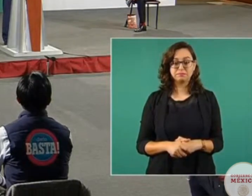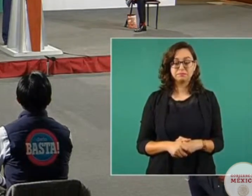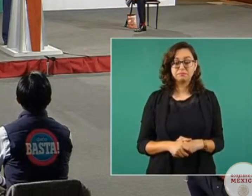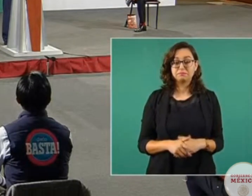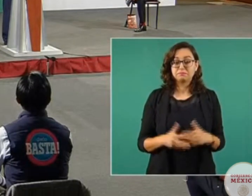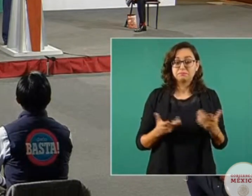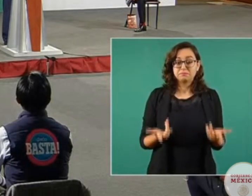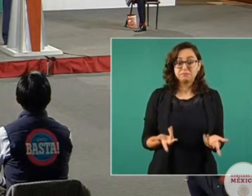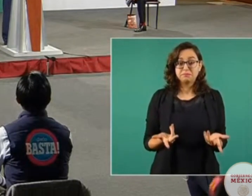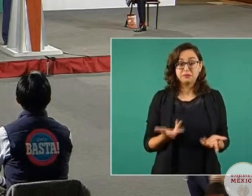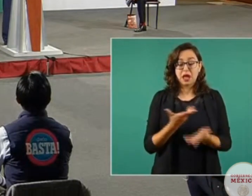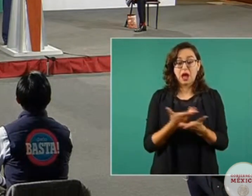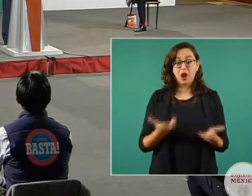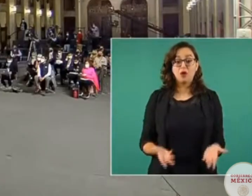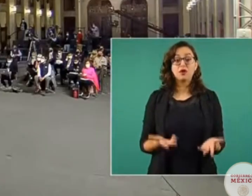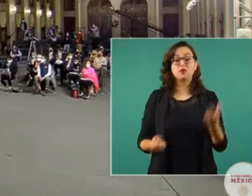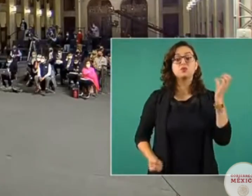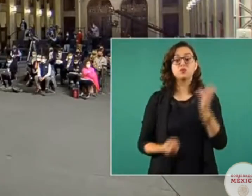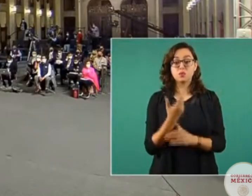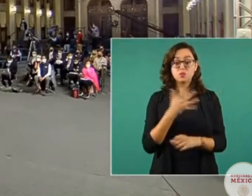¿cuál es el nuevo?